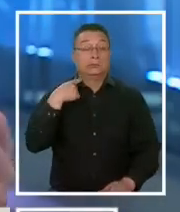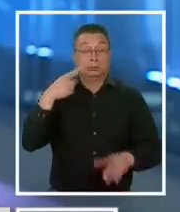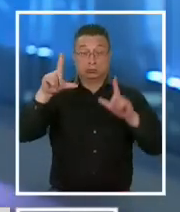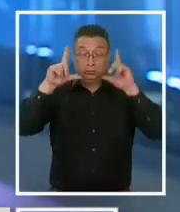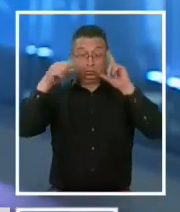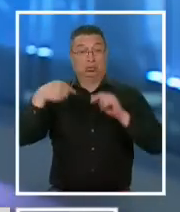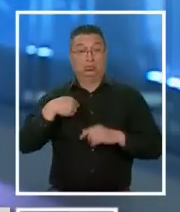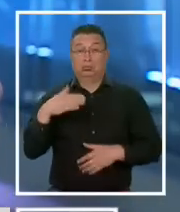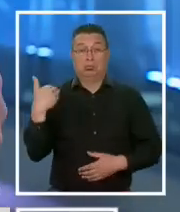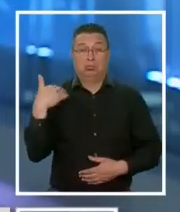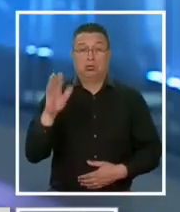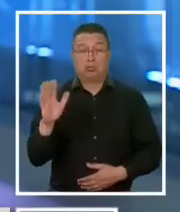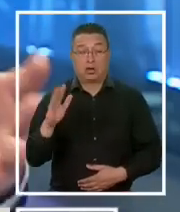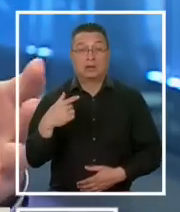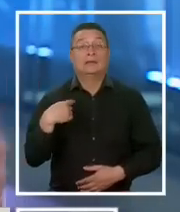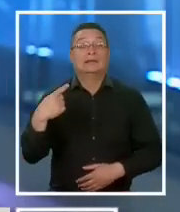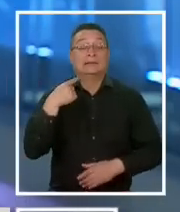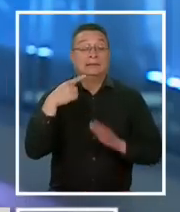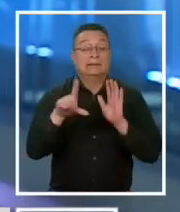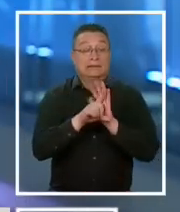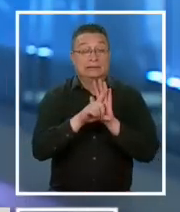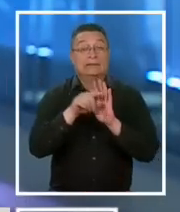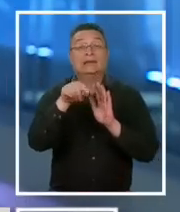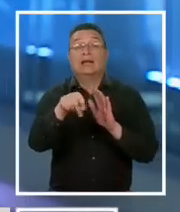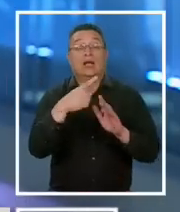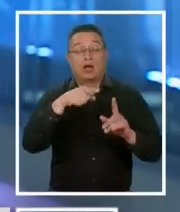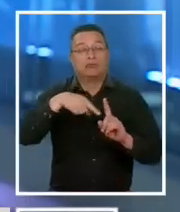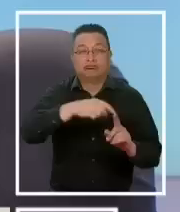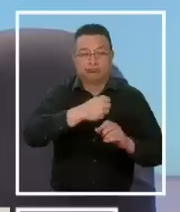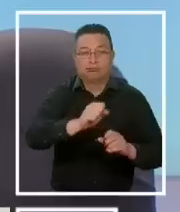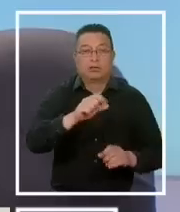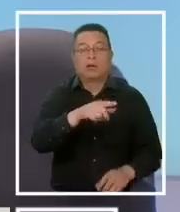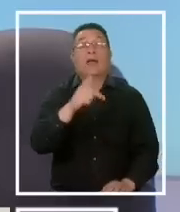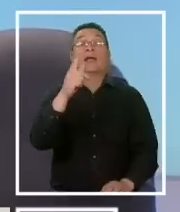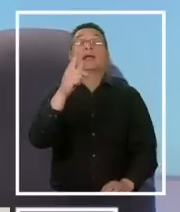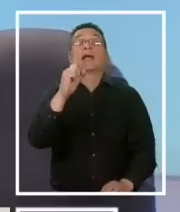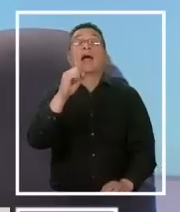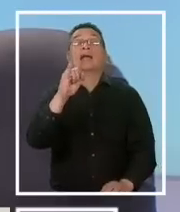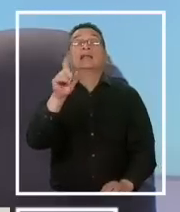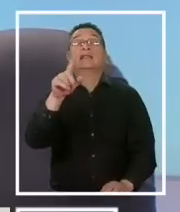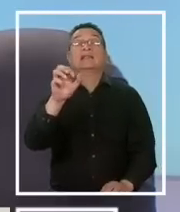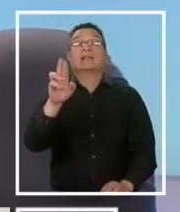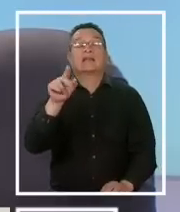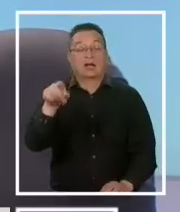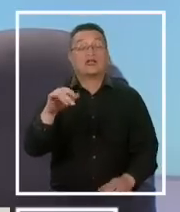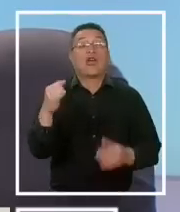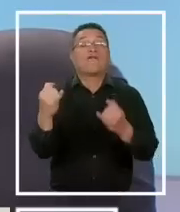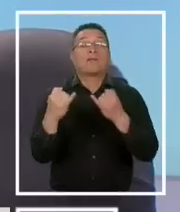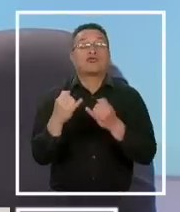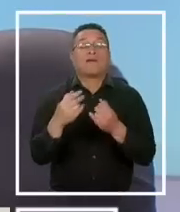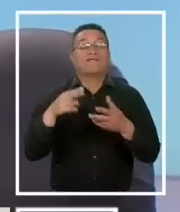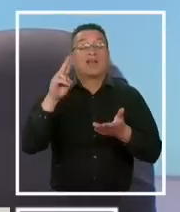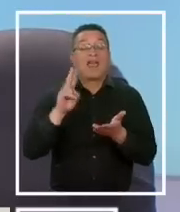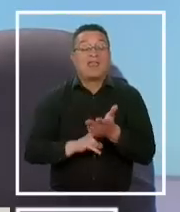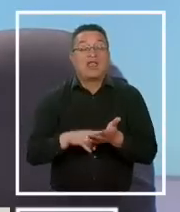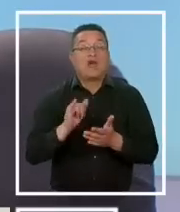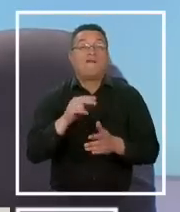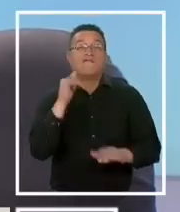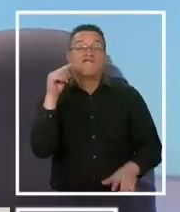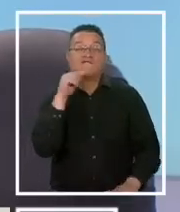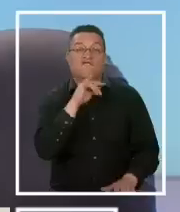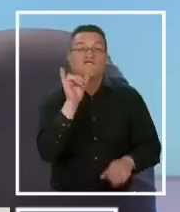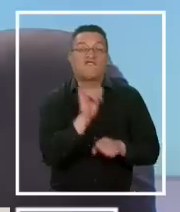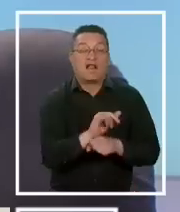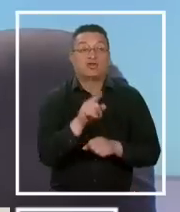aquí lo que se afecta es la persecución penal ya y en el caso Kaiser por ejemplo Más allá de la información verdadera o falsa